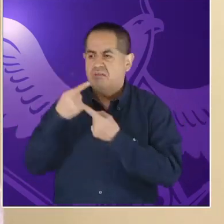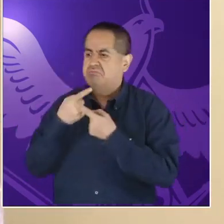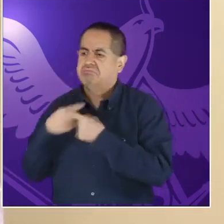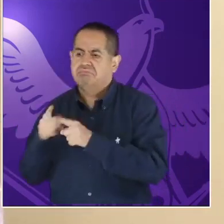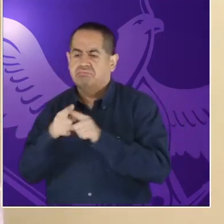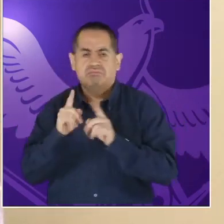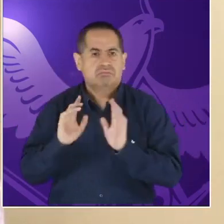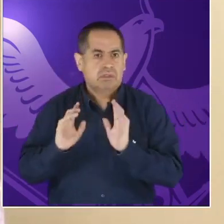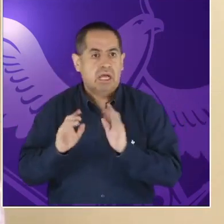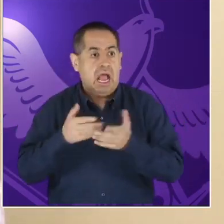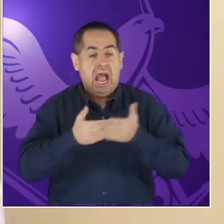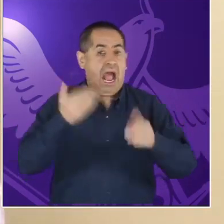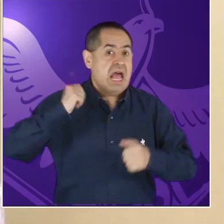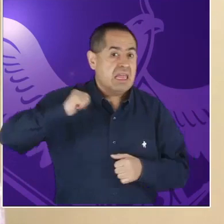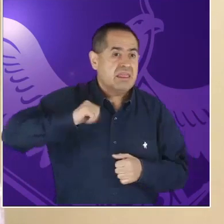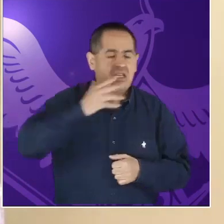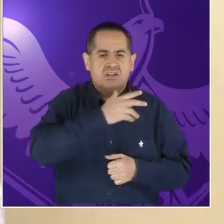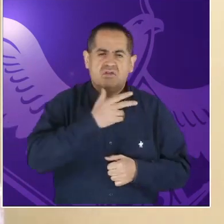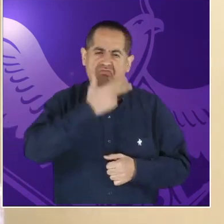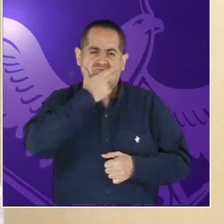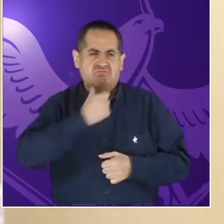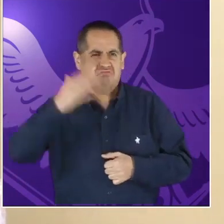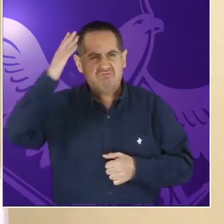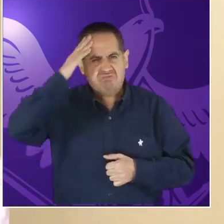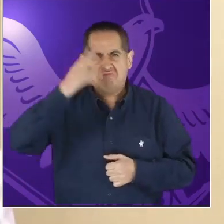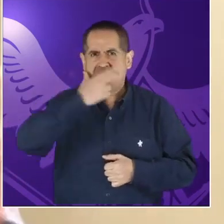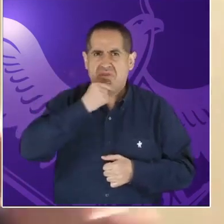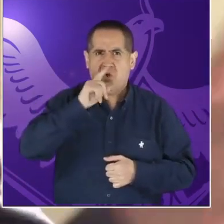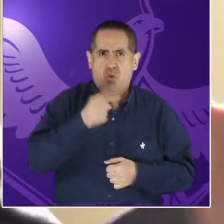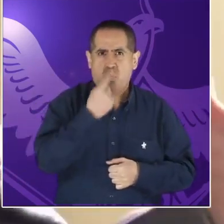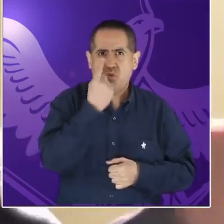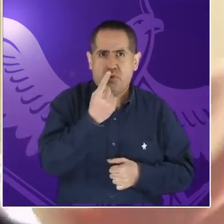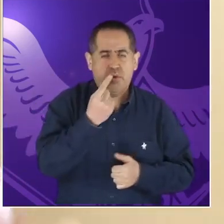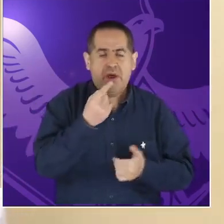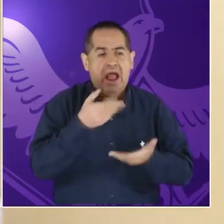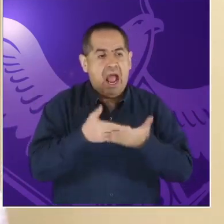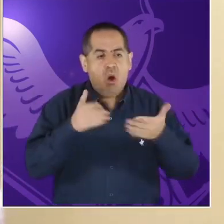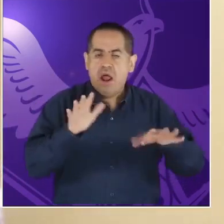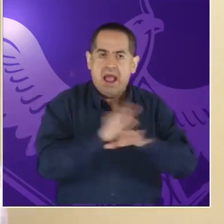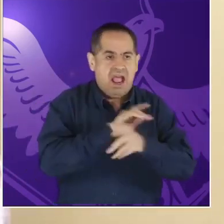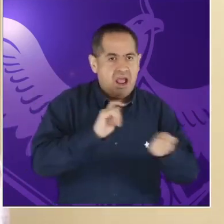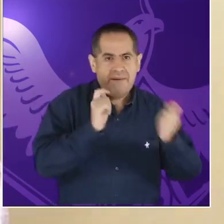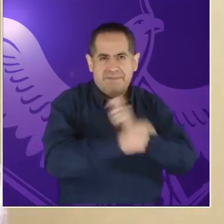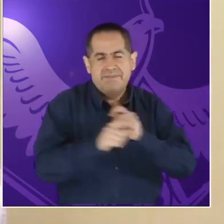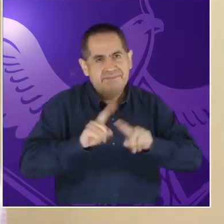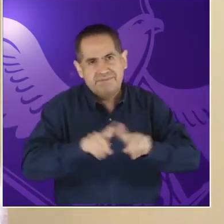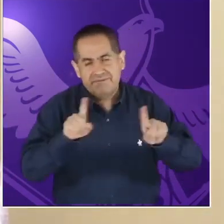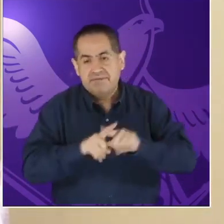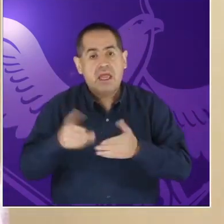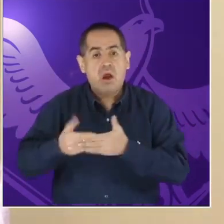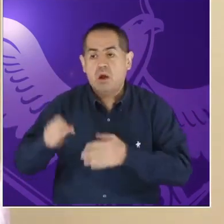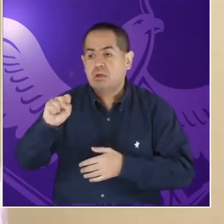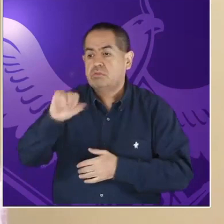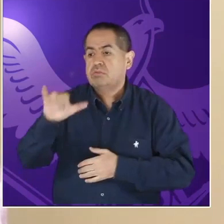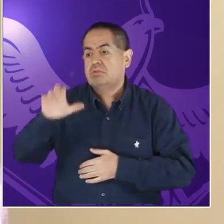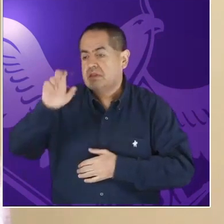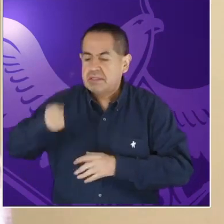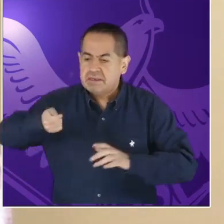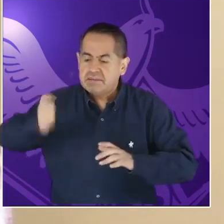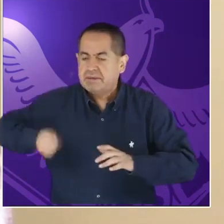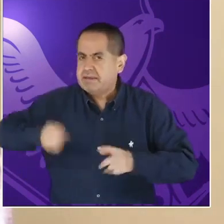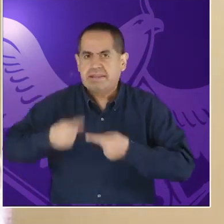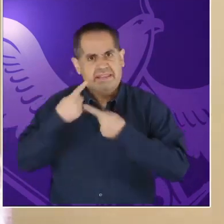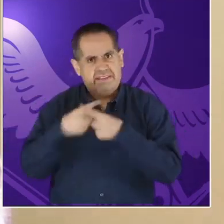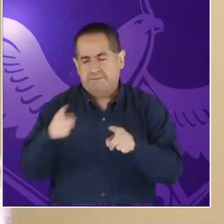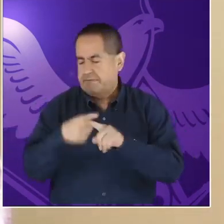cromático heteropatriarcal, ¿no? Nos ha llevado a una serie de resoluciones jurídicas muy amplias y muy pertinentes,